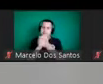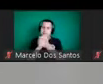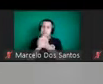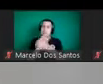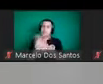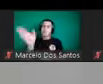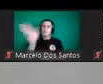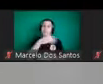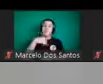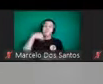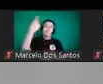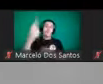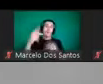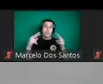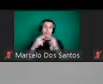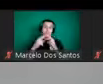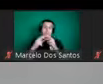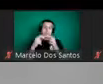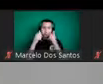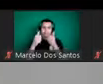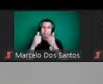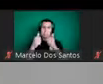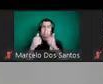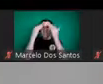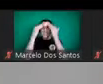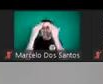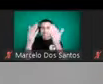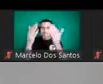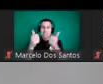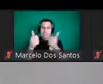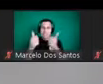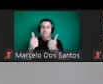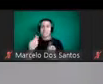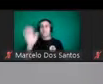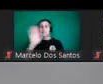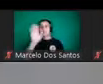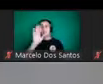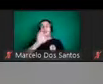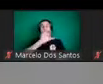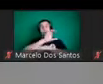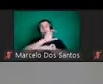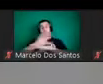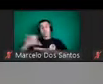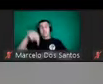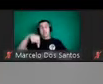y muchísimas gracias. Gracias, profesor. Continúen en aula ustedes.